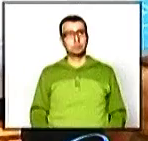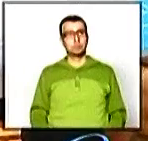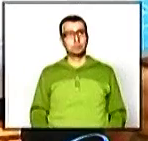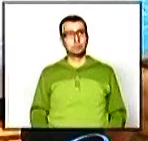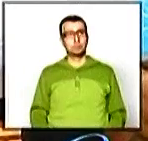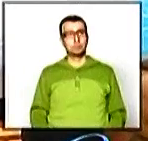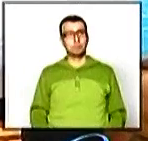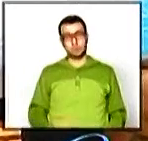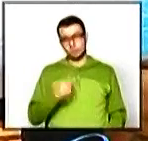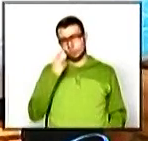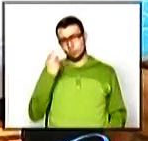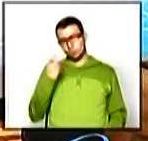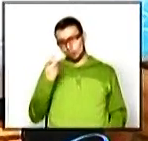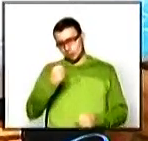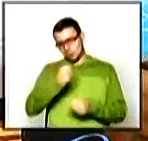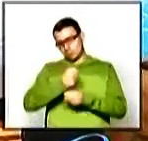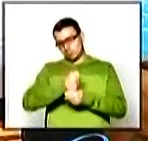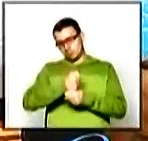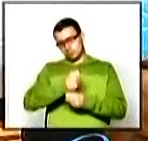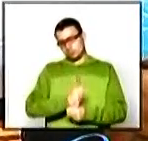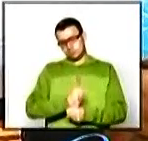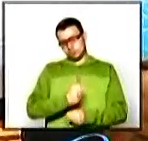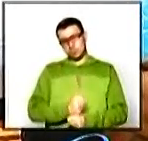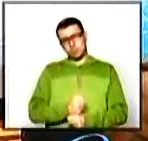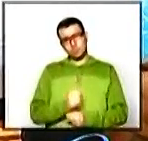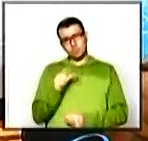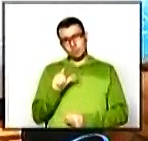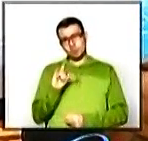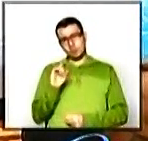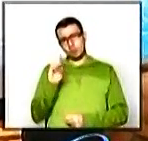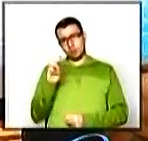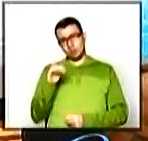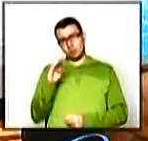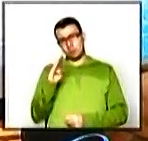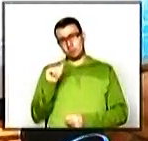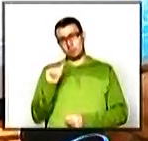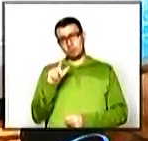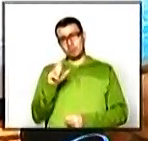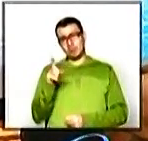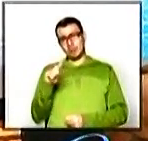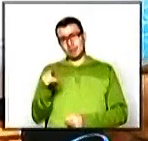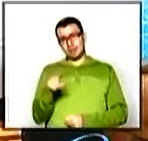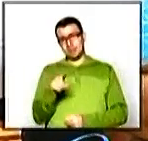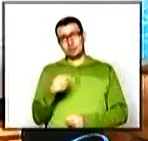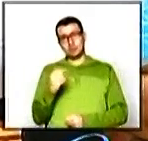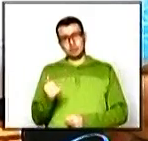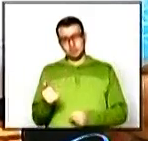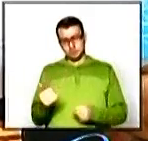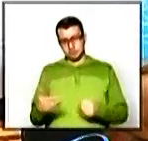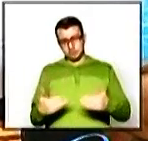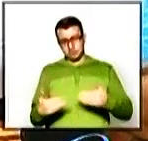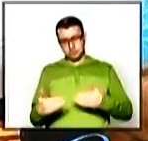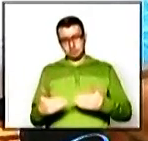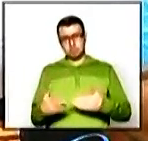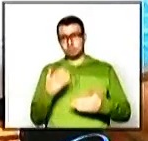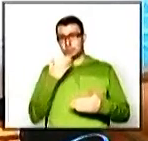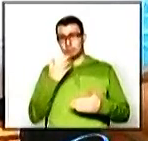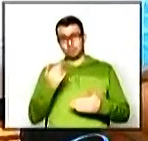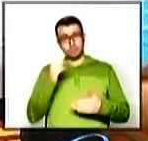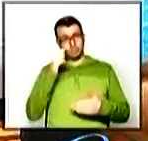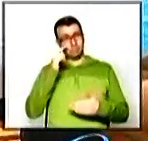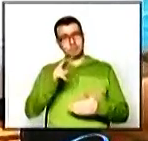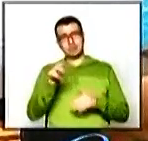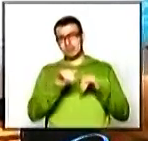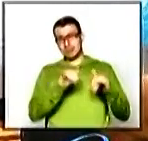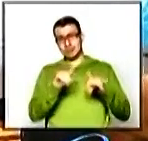Ubicamos las vértebras lumbales, inmovilizamos con las palmas de las manos, el antebrazo izquierdo está presionando